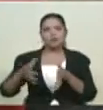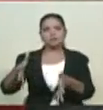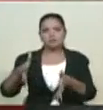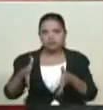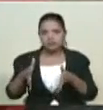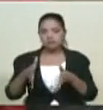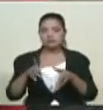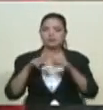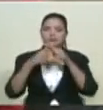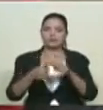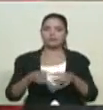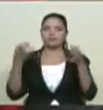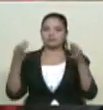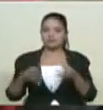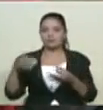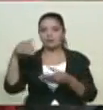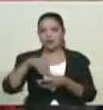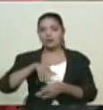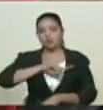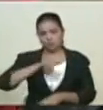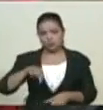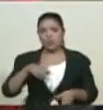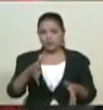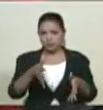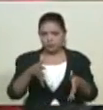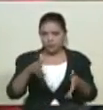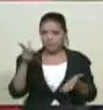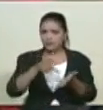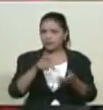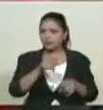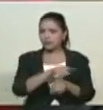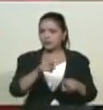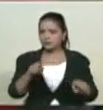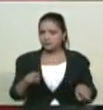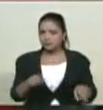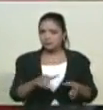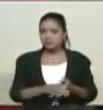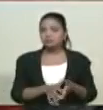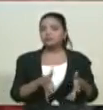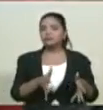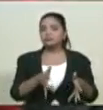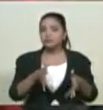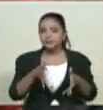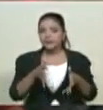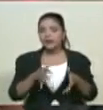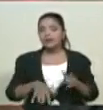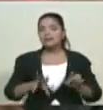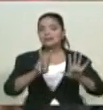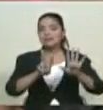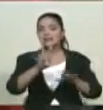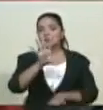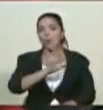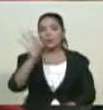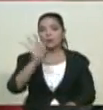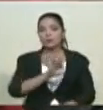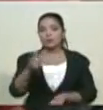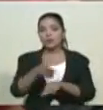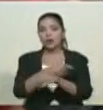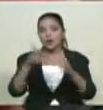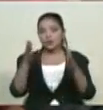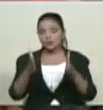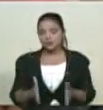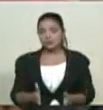realidades electorales, si nosotros fuimos capaces con la participación de ellos de ganar más del 75% de las